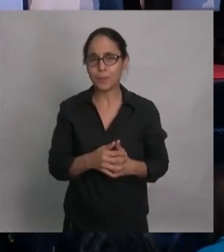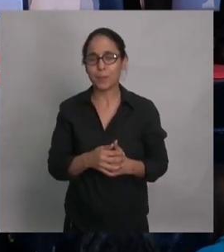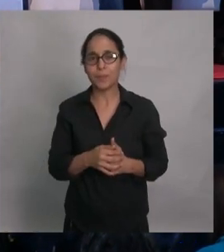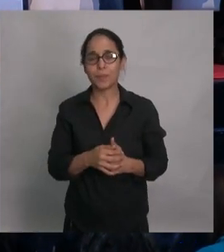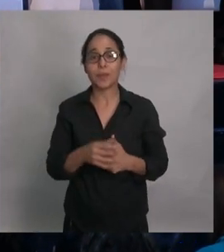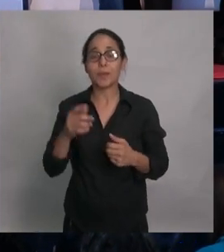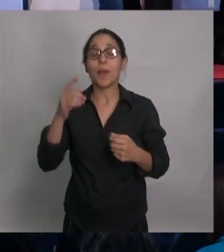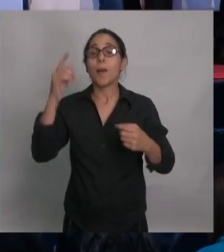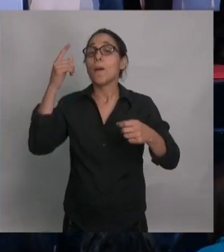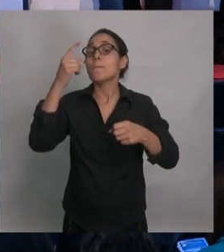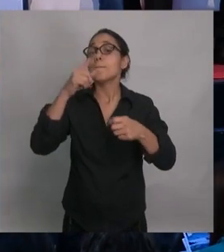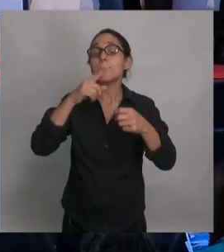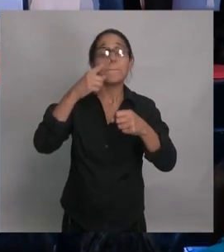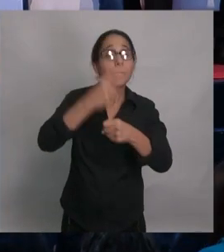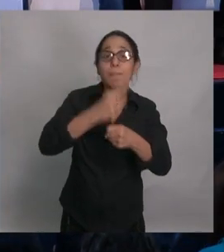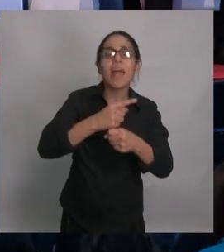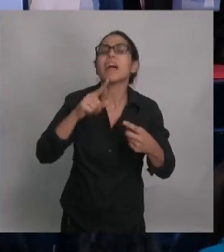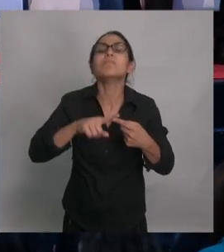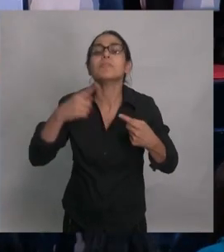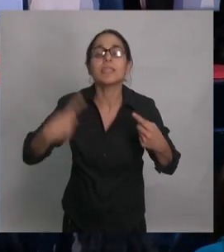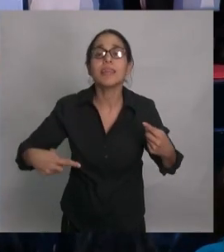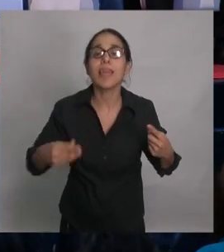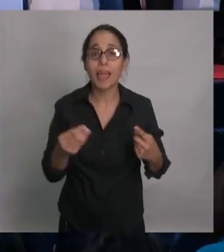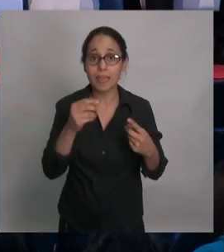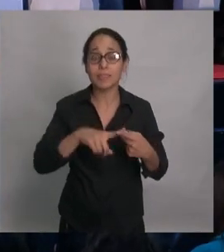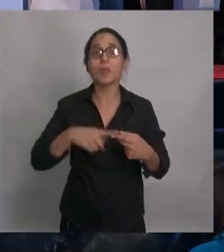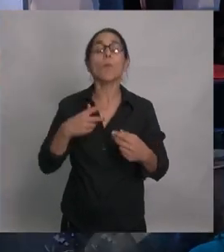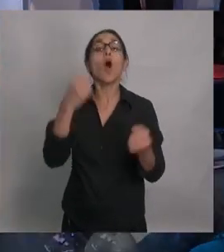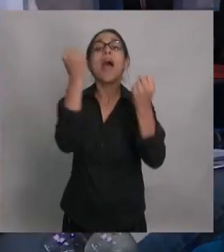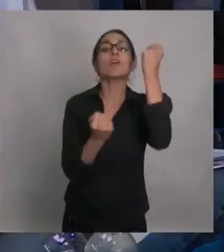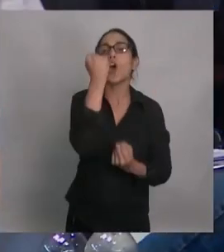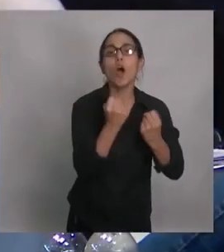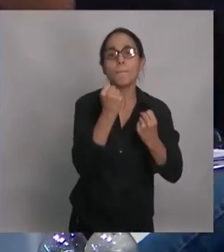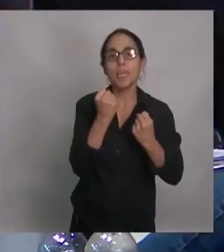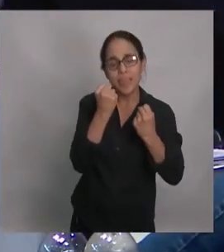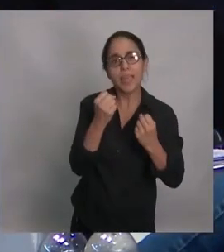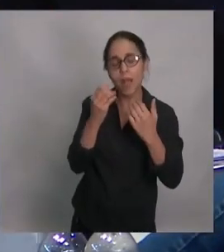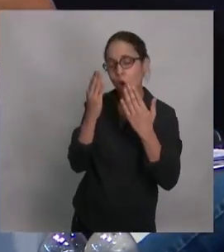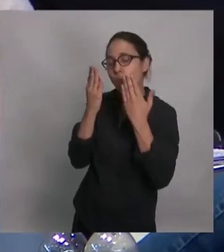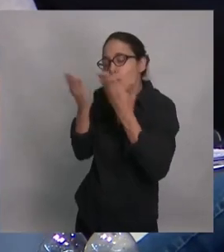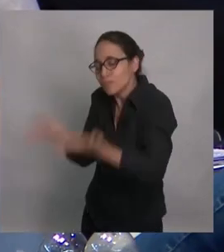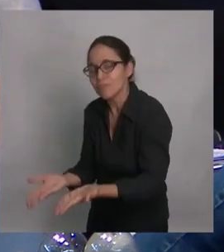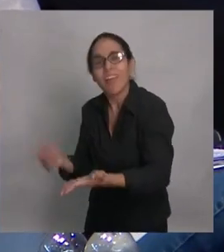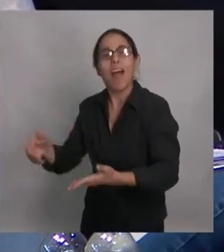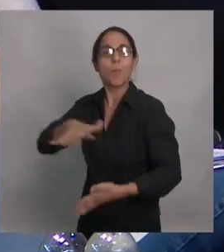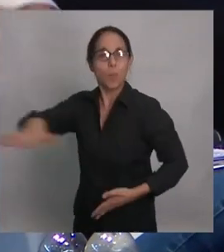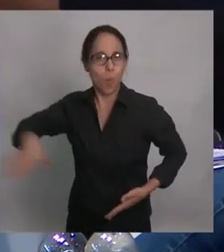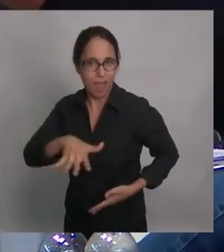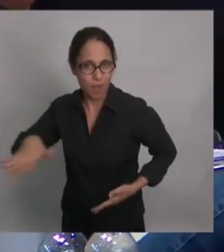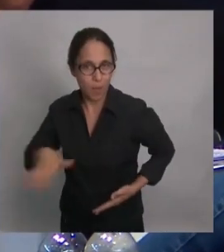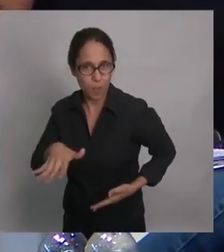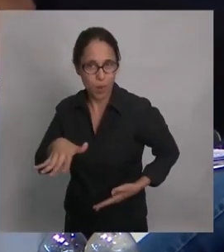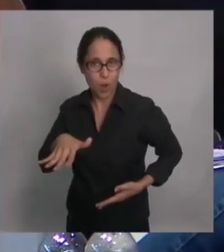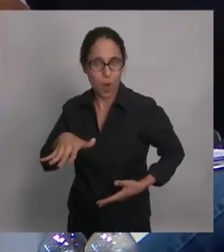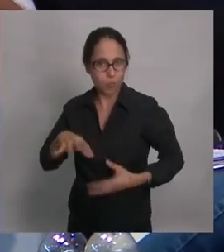La primera, poner la economía al servicio de nuestros pueblos. La segunda, construir